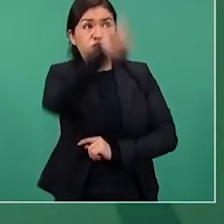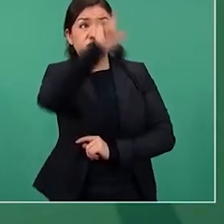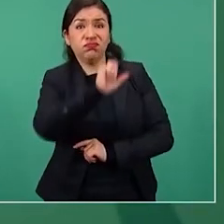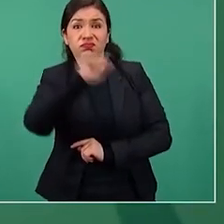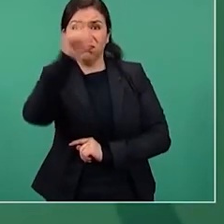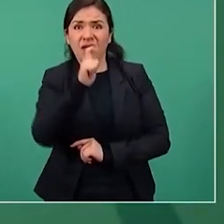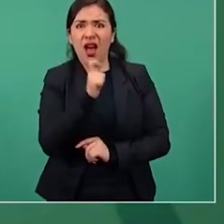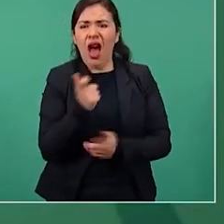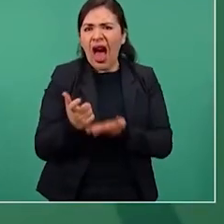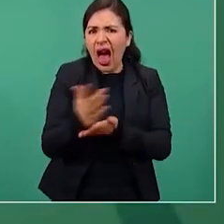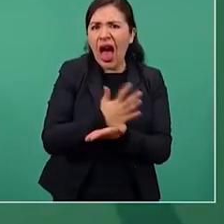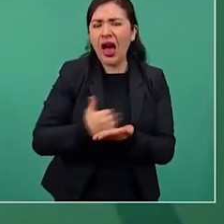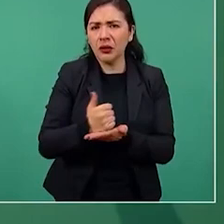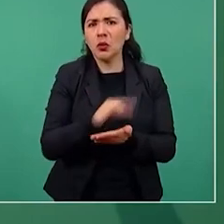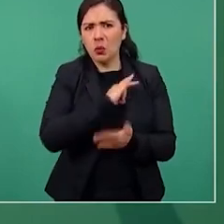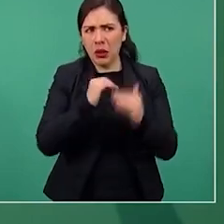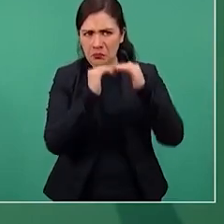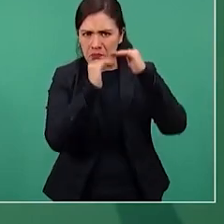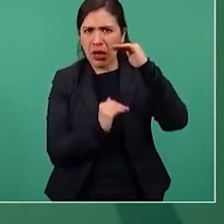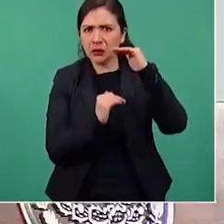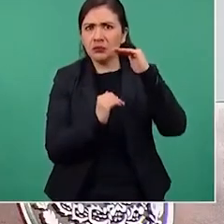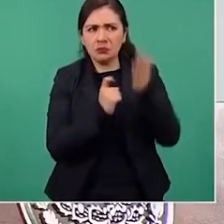funcionarios públicos.